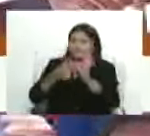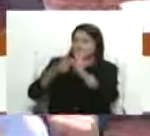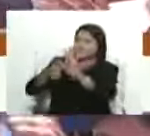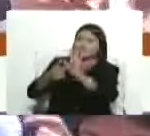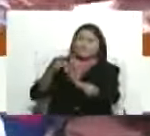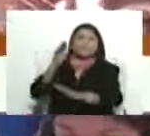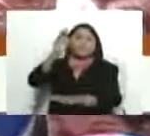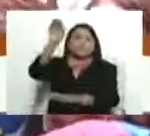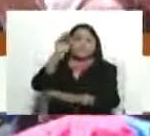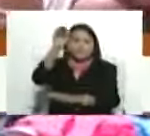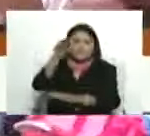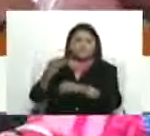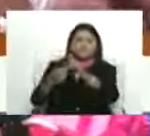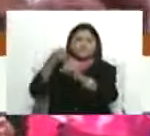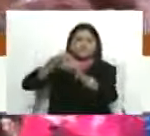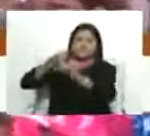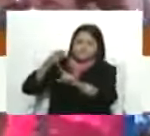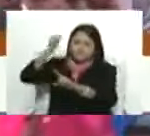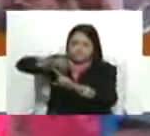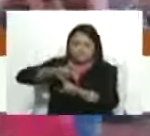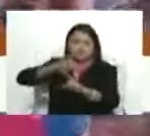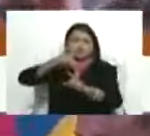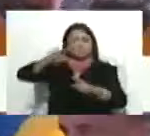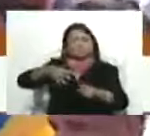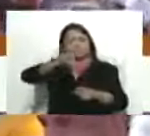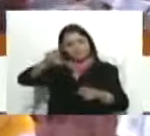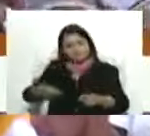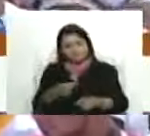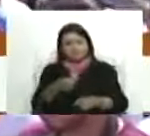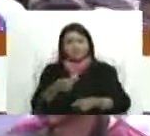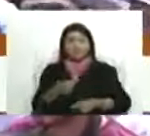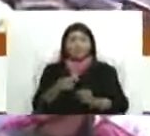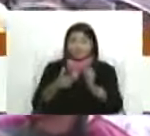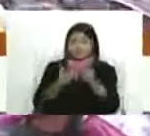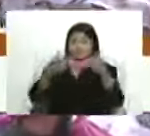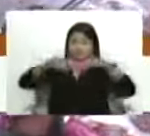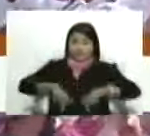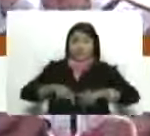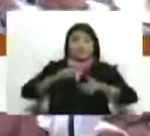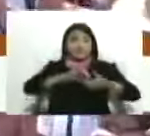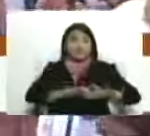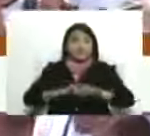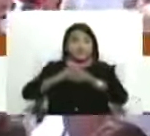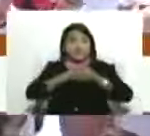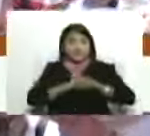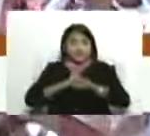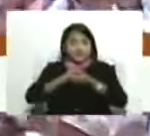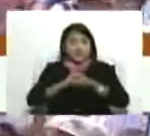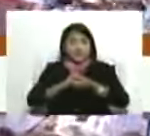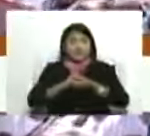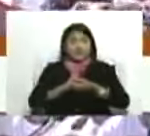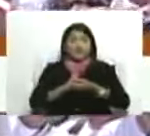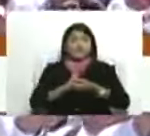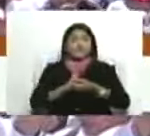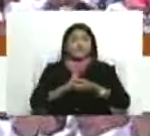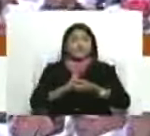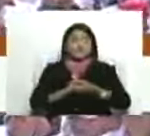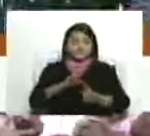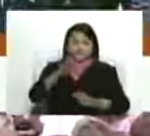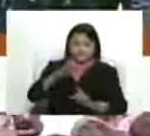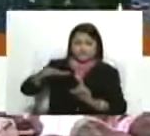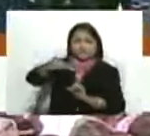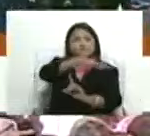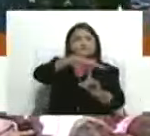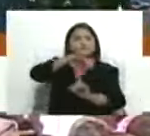futuro su lucha por gu aquí en Trujillo sitio histórico de